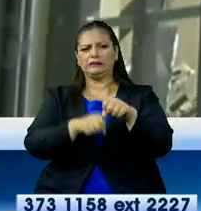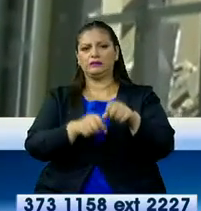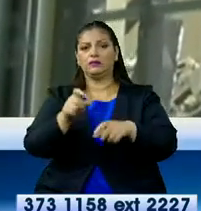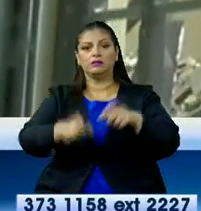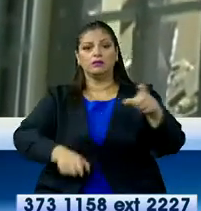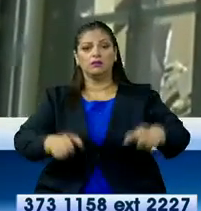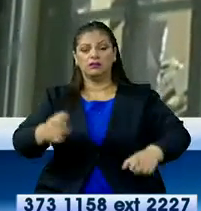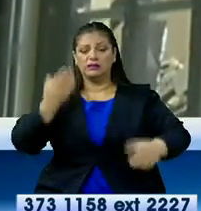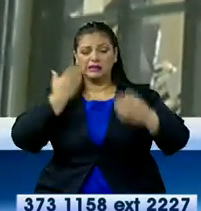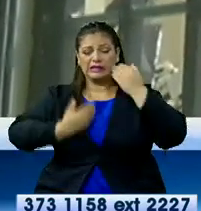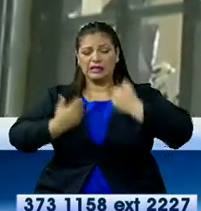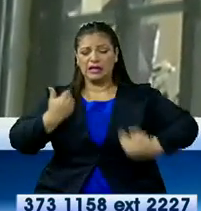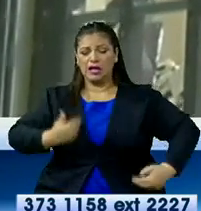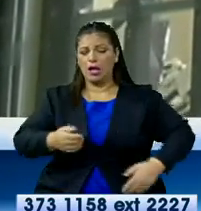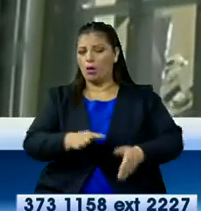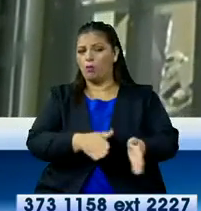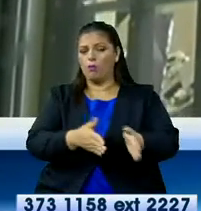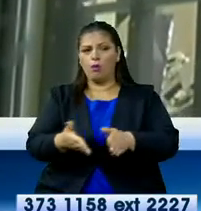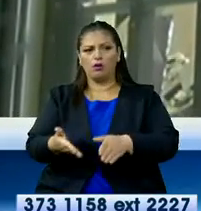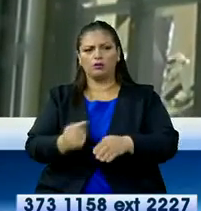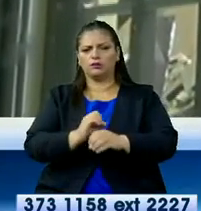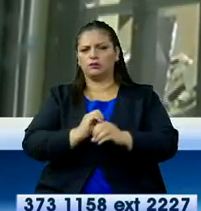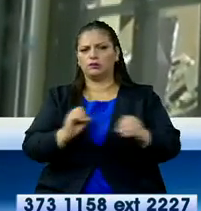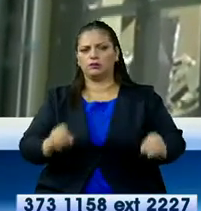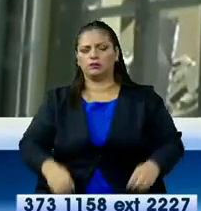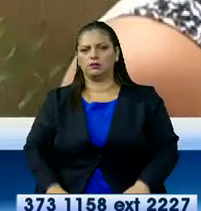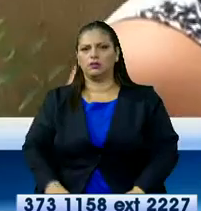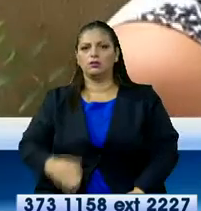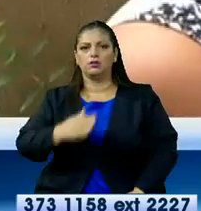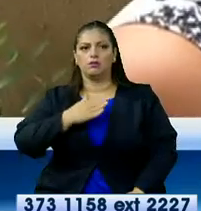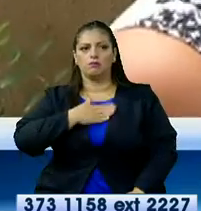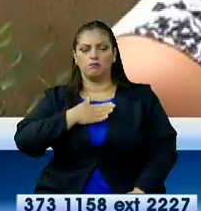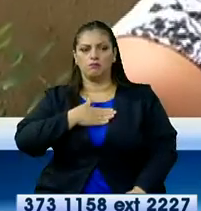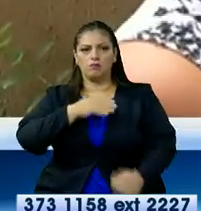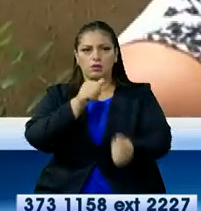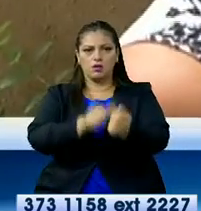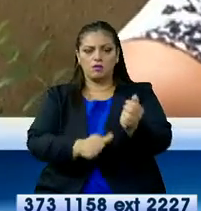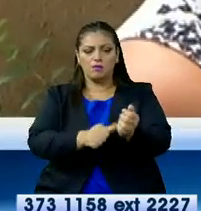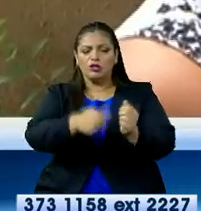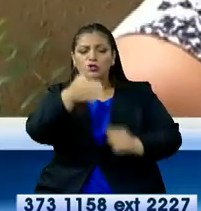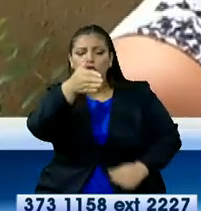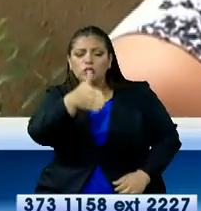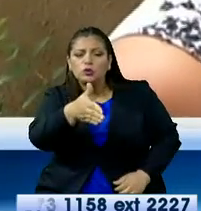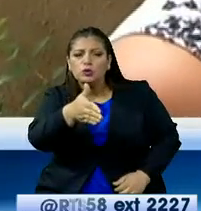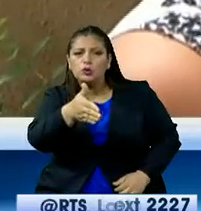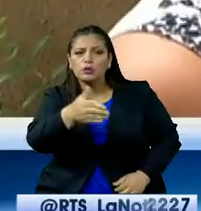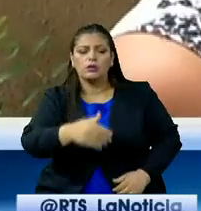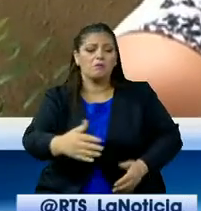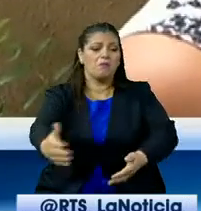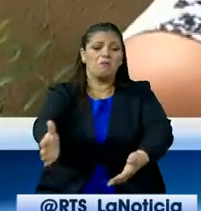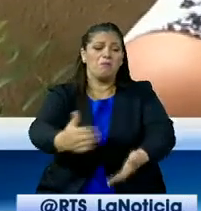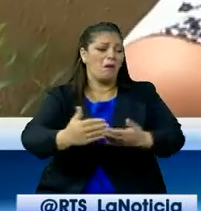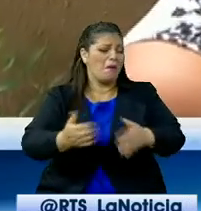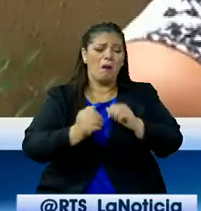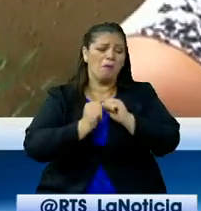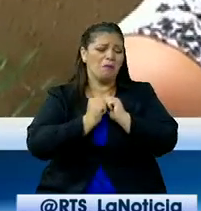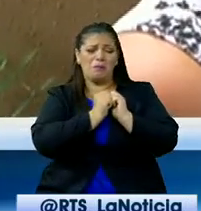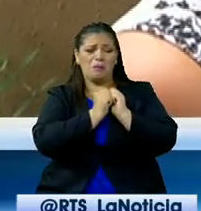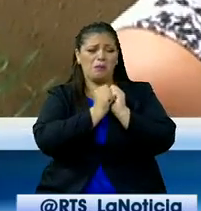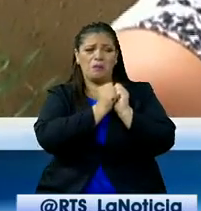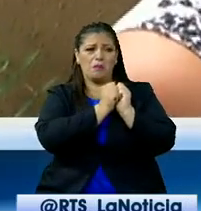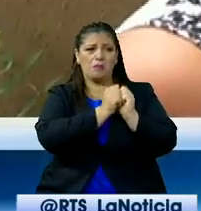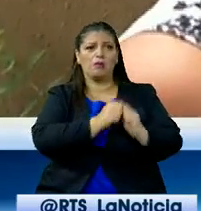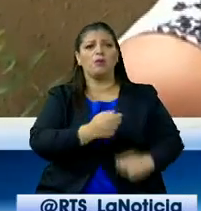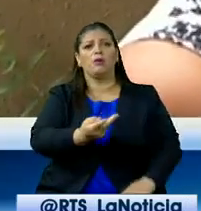humanas. Me asusté y obviamente la cogí primero a mi hermana porque era más pequeña y le dije que teníamos que salir. Ella también